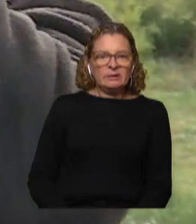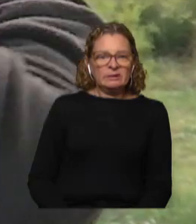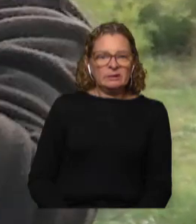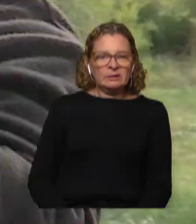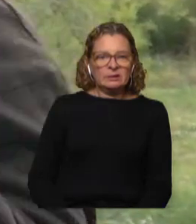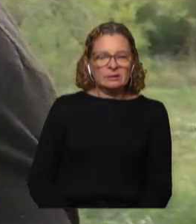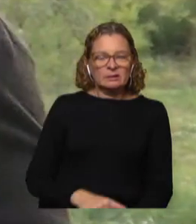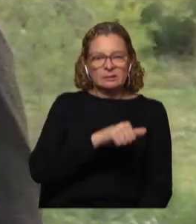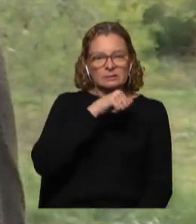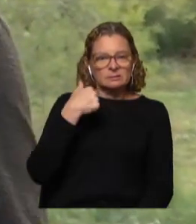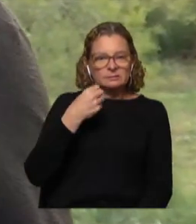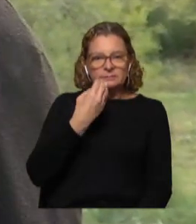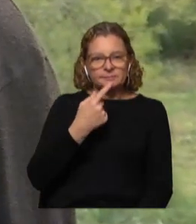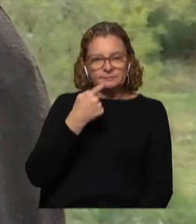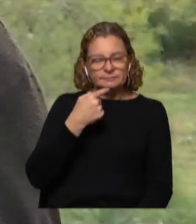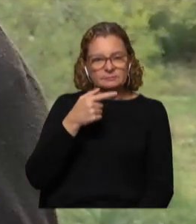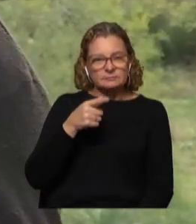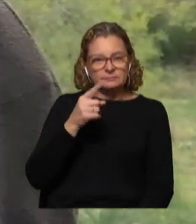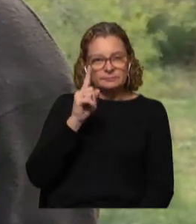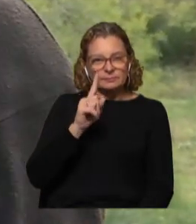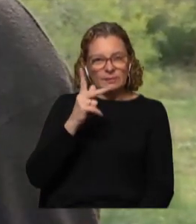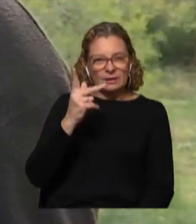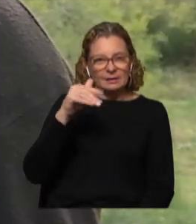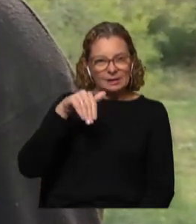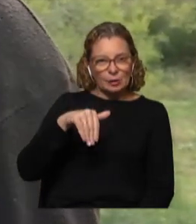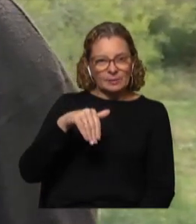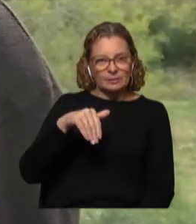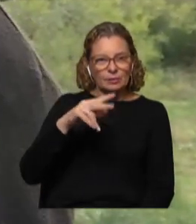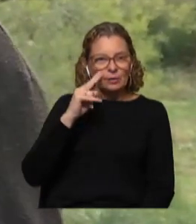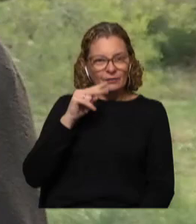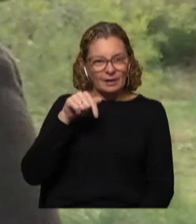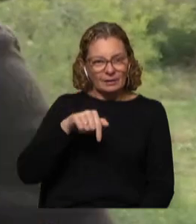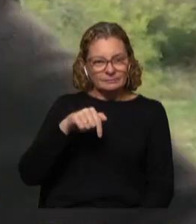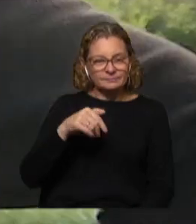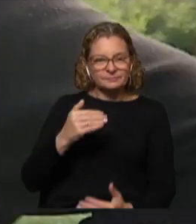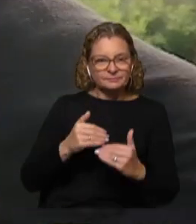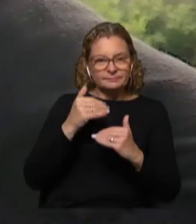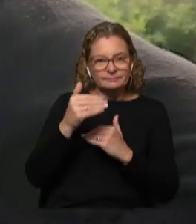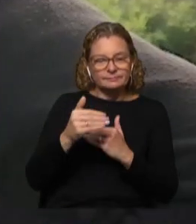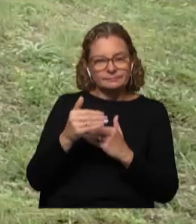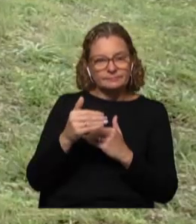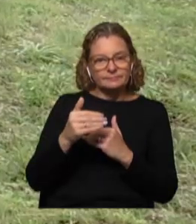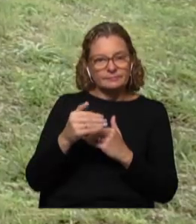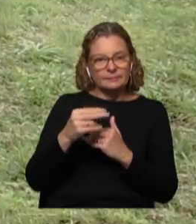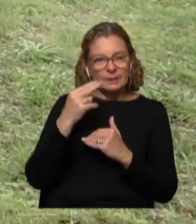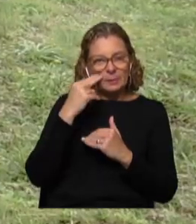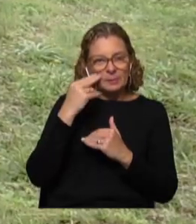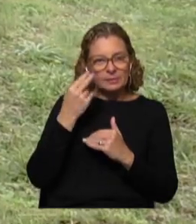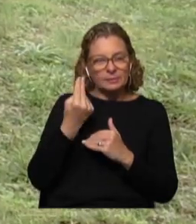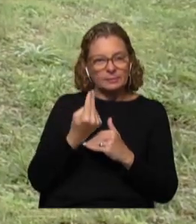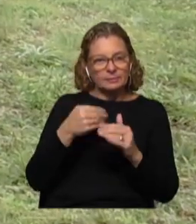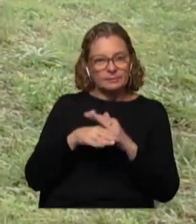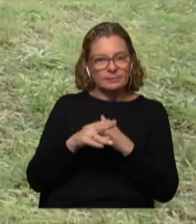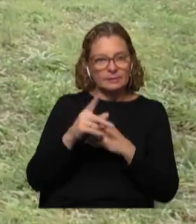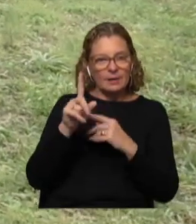El frigorífico, bueno, tenía 1 kilómetro hacia el sur de lo que ven acá. Tenía el permiso para extraer el agua. Como